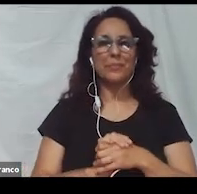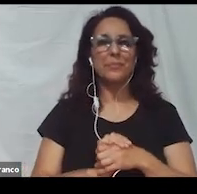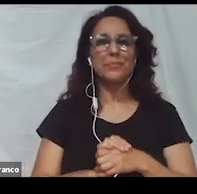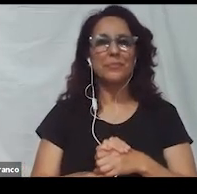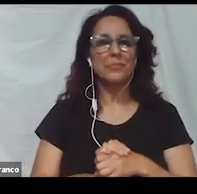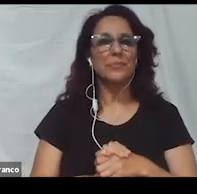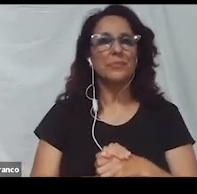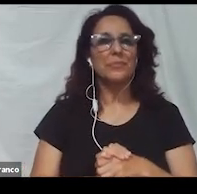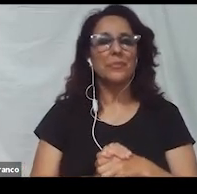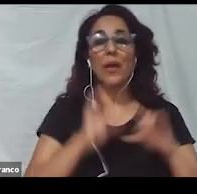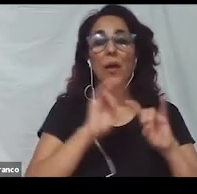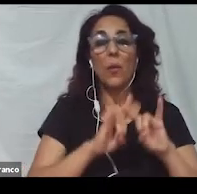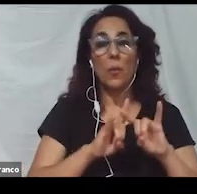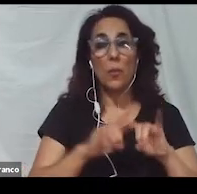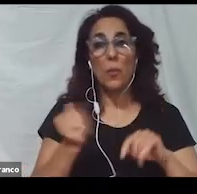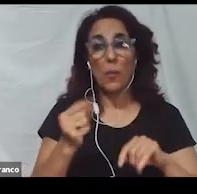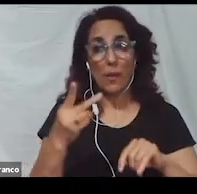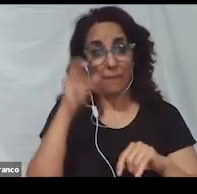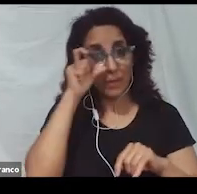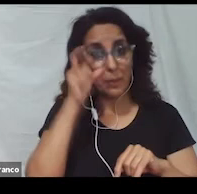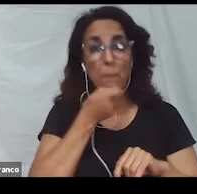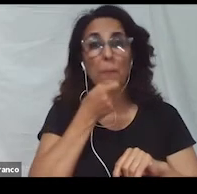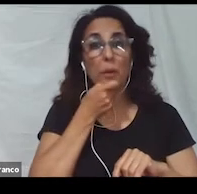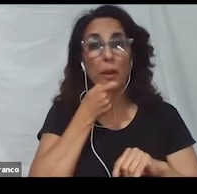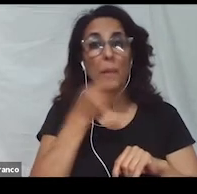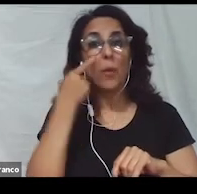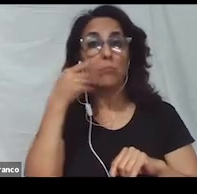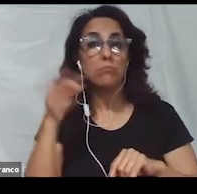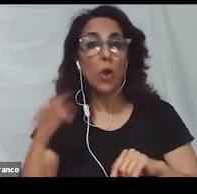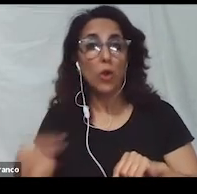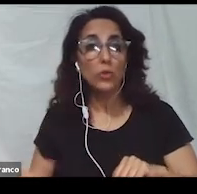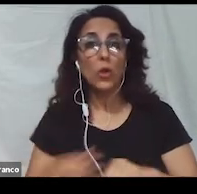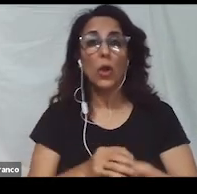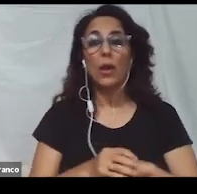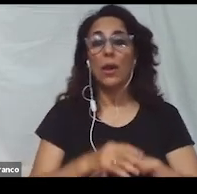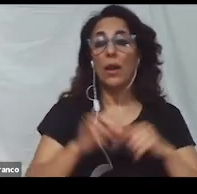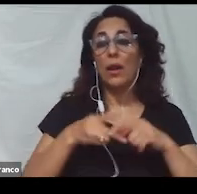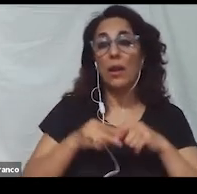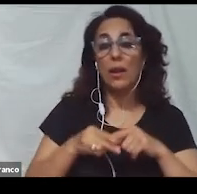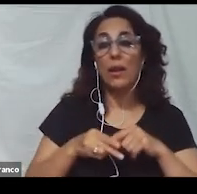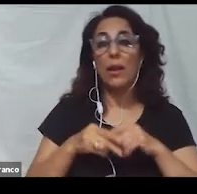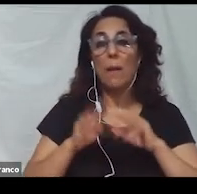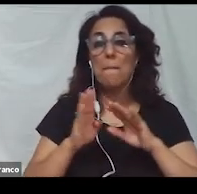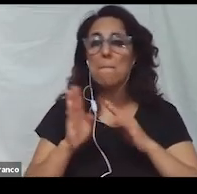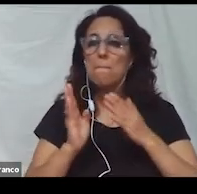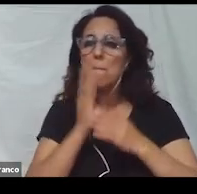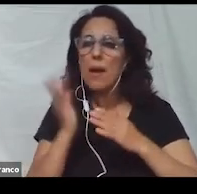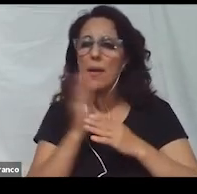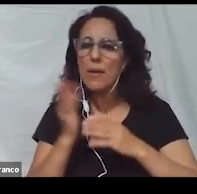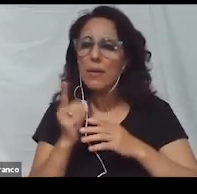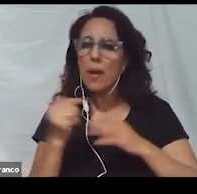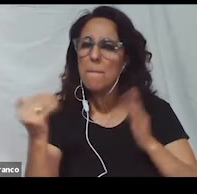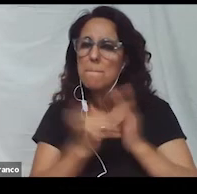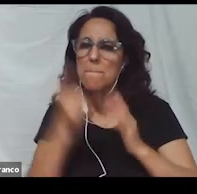Wave, que está acá mencionada en la lista, se utilizó para revisar la accesibilidad de 1 millón de páginas. Obviamente 1 millón de páginas significa que lo tuvo que hacer